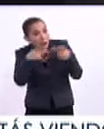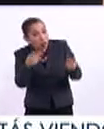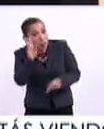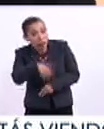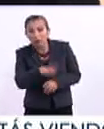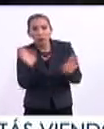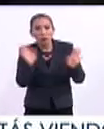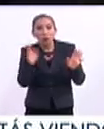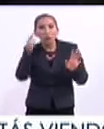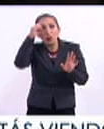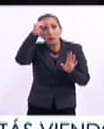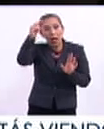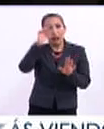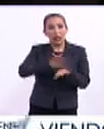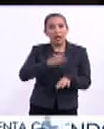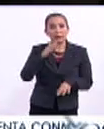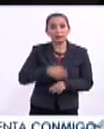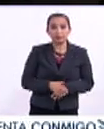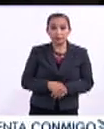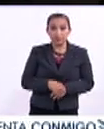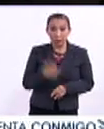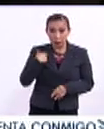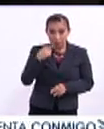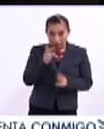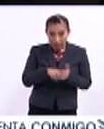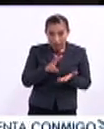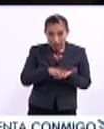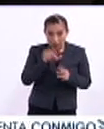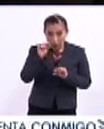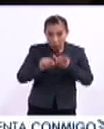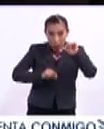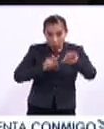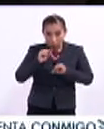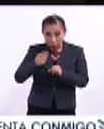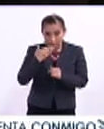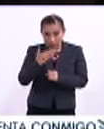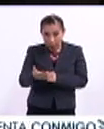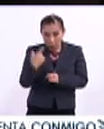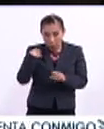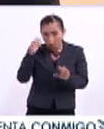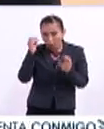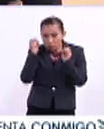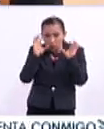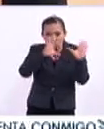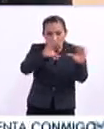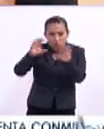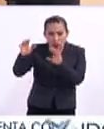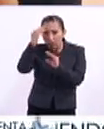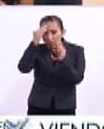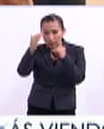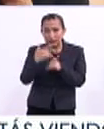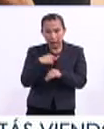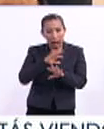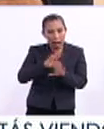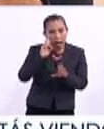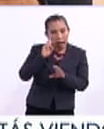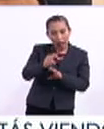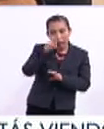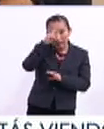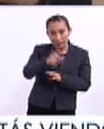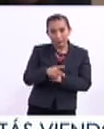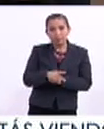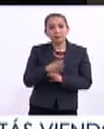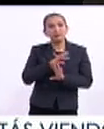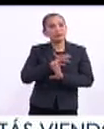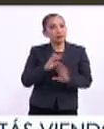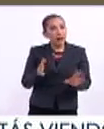medio hegemónico. ¿Vale la pena ir ladrillo por ladrillo? Sí, bueno. Fijando conocimiento. Empieza a suceder ya también en México,